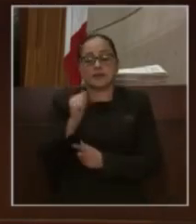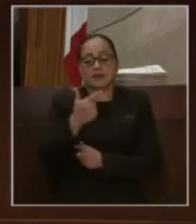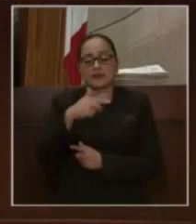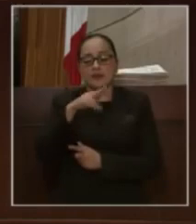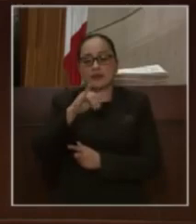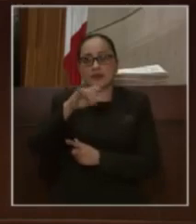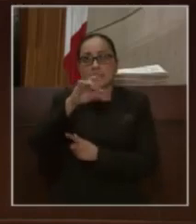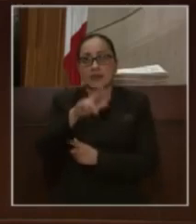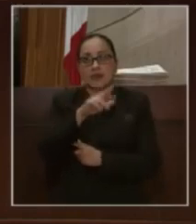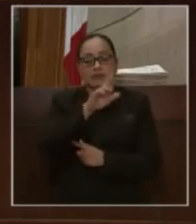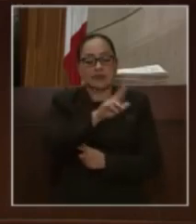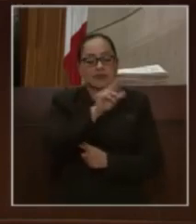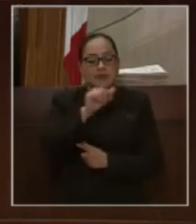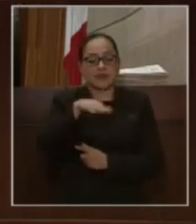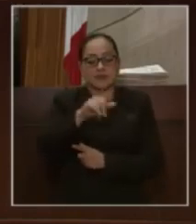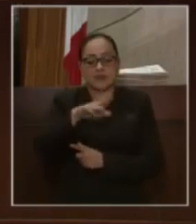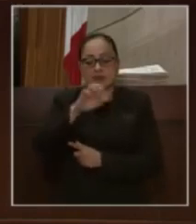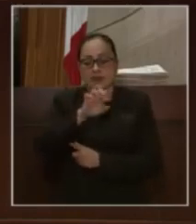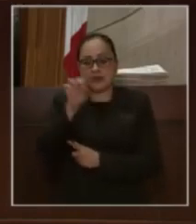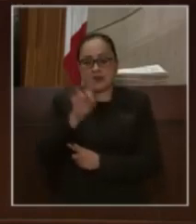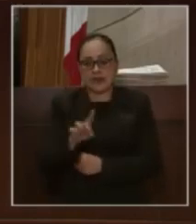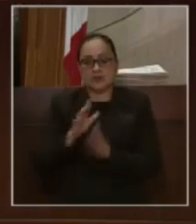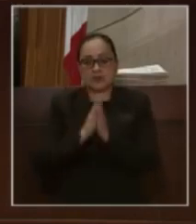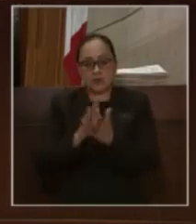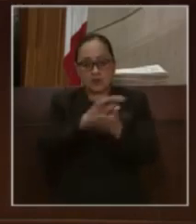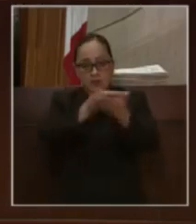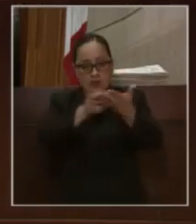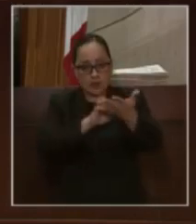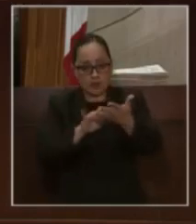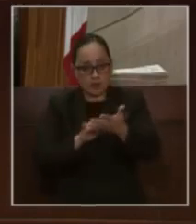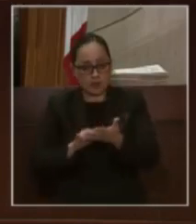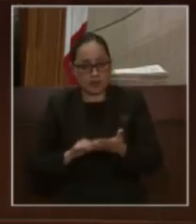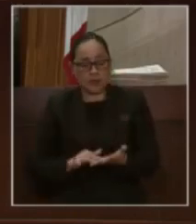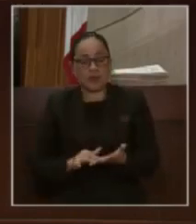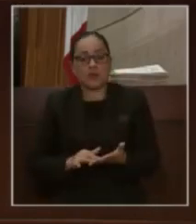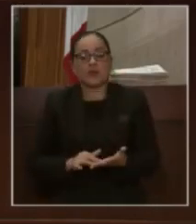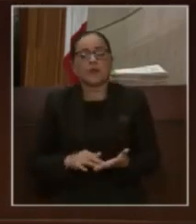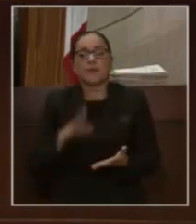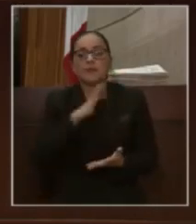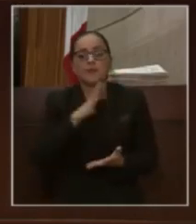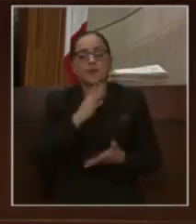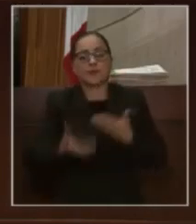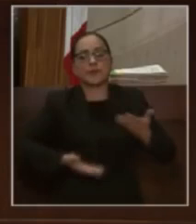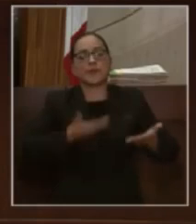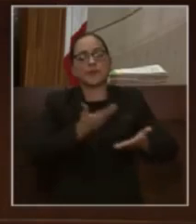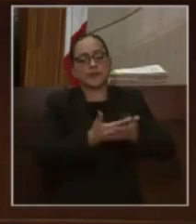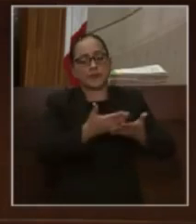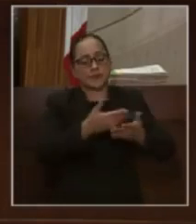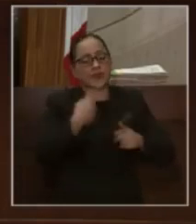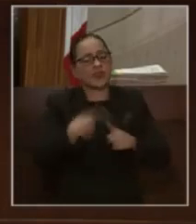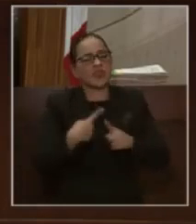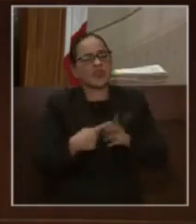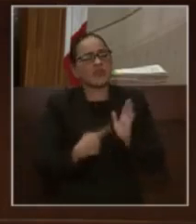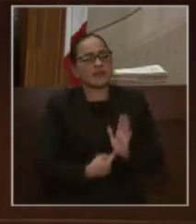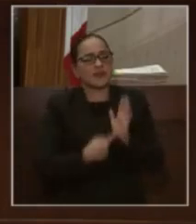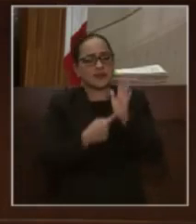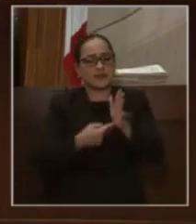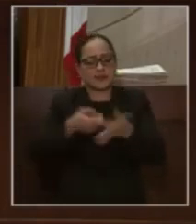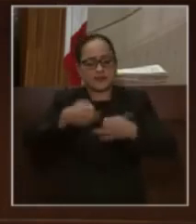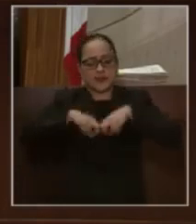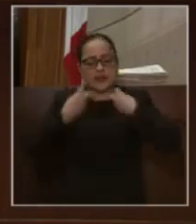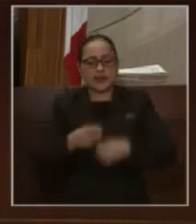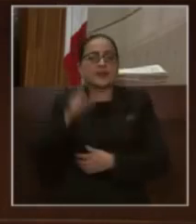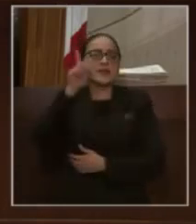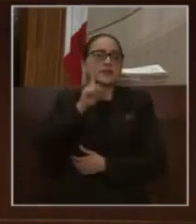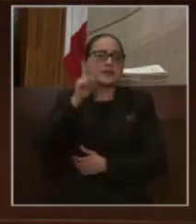Aguilar Ramírez, por favor, dé cuenta con el proyecto de resolución que somete a consideración de esta Sala Superior la